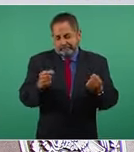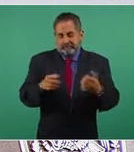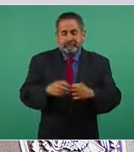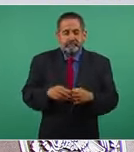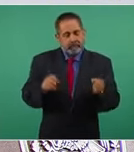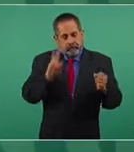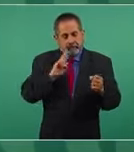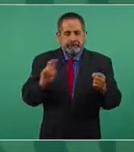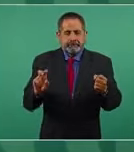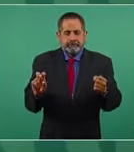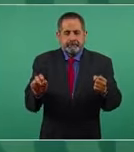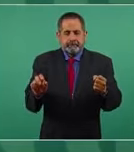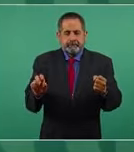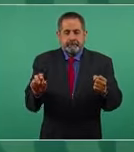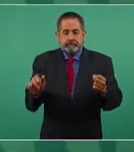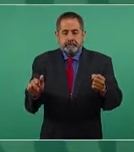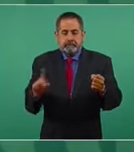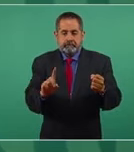Y le cambia a uno